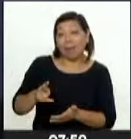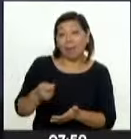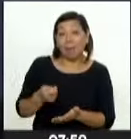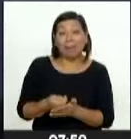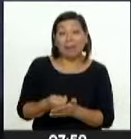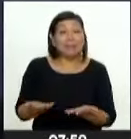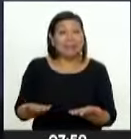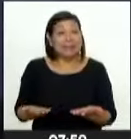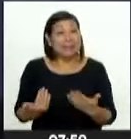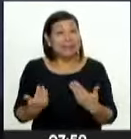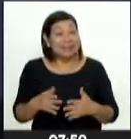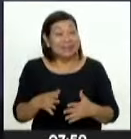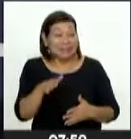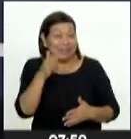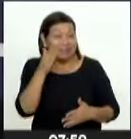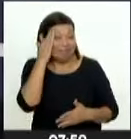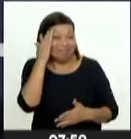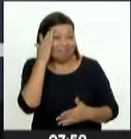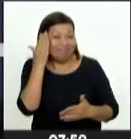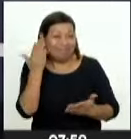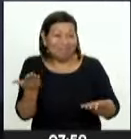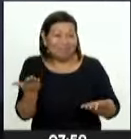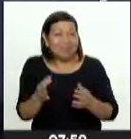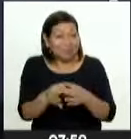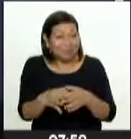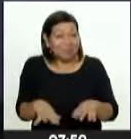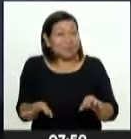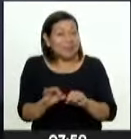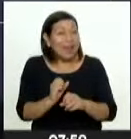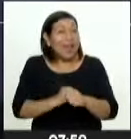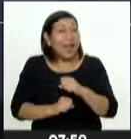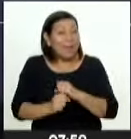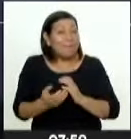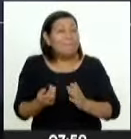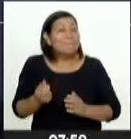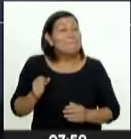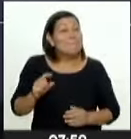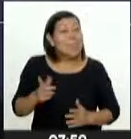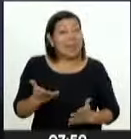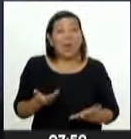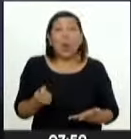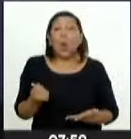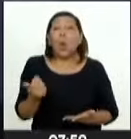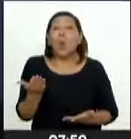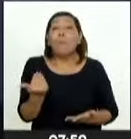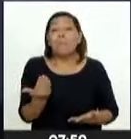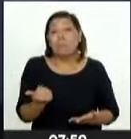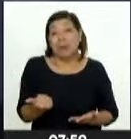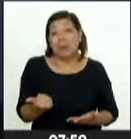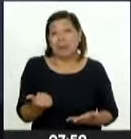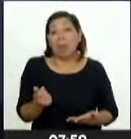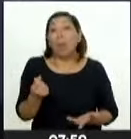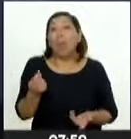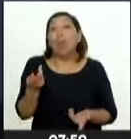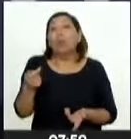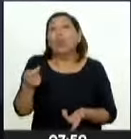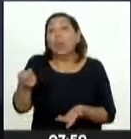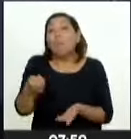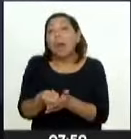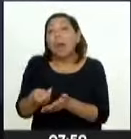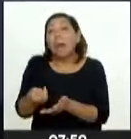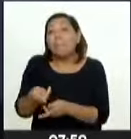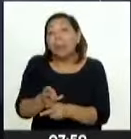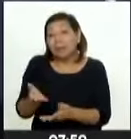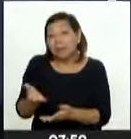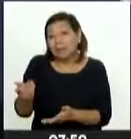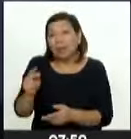que ya es, importante desde hace algunos años, que es la tasa máxima que se cobra en los créditos. Desde